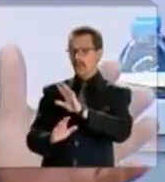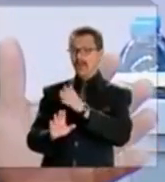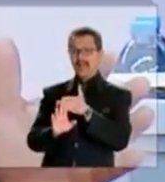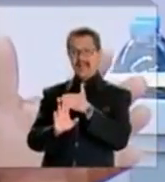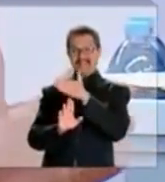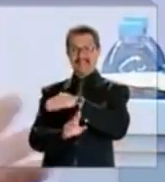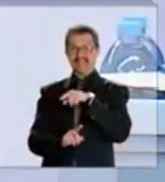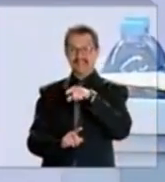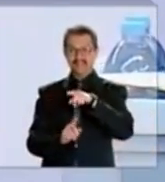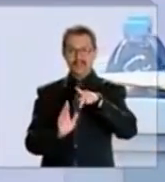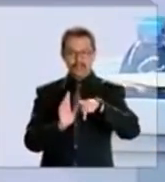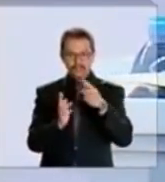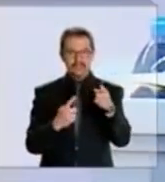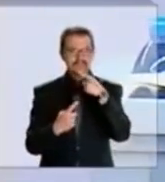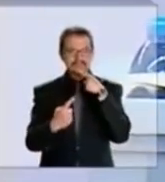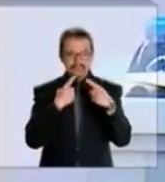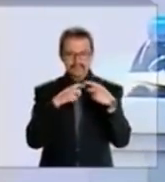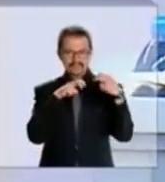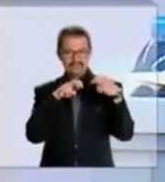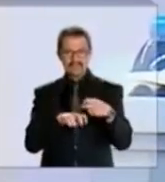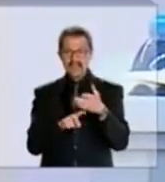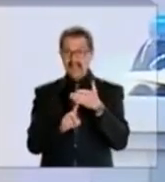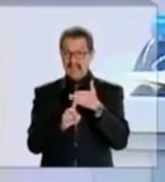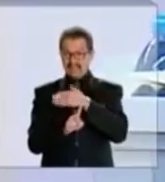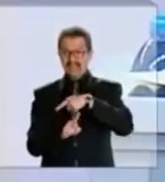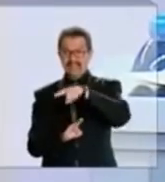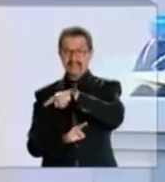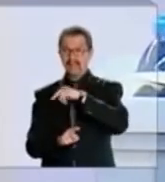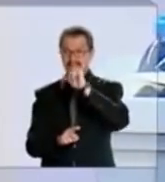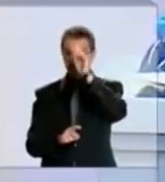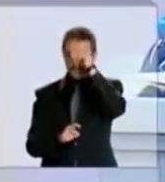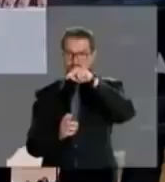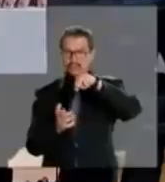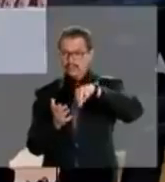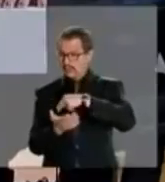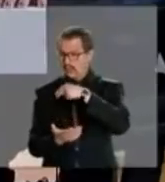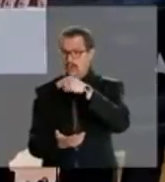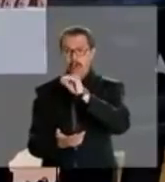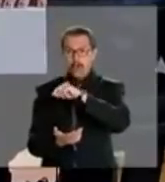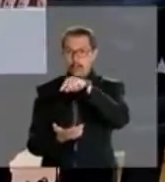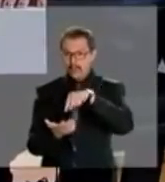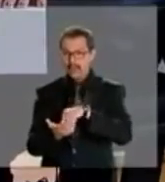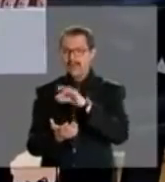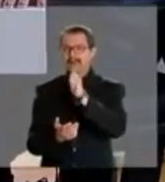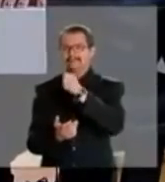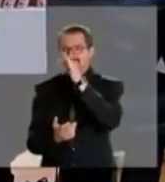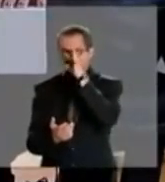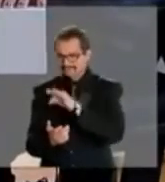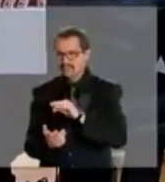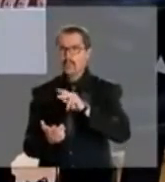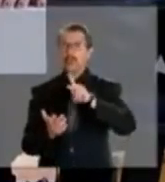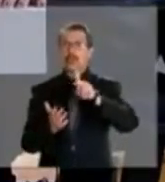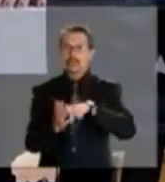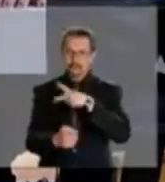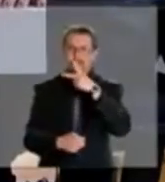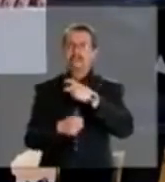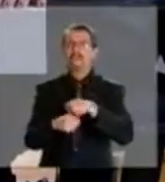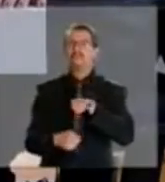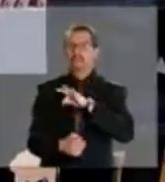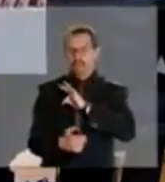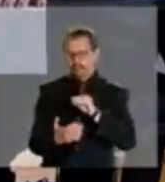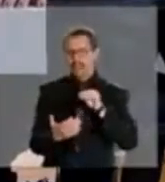anterior sí pero vamos que si me está diciendo que ésta estaría dispuesto a expropiar un banco banamex